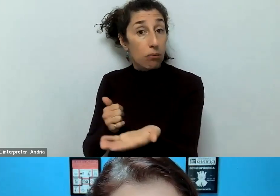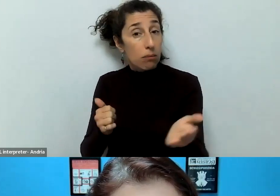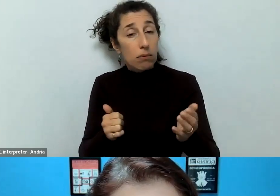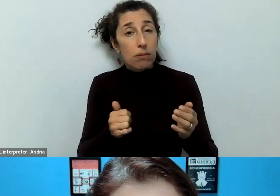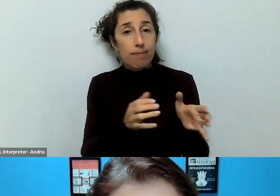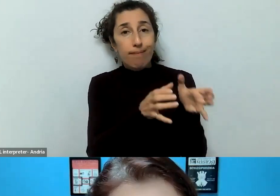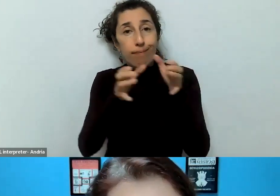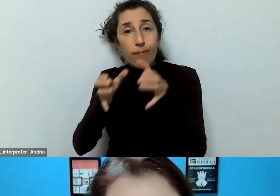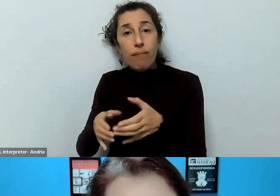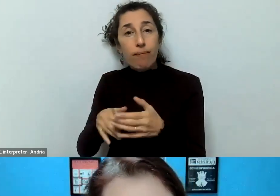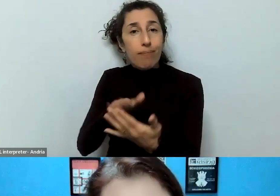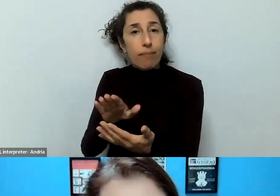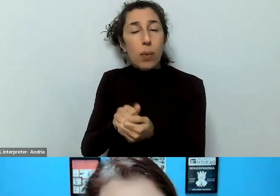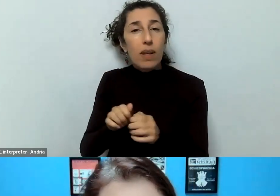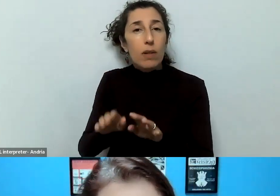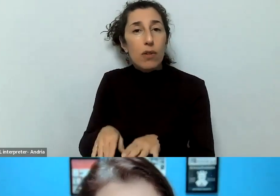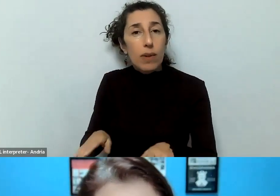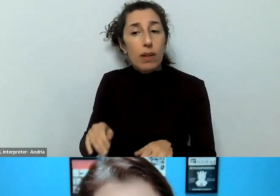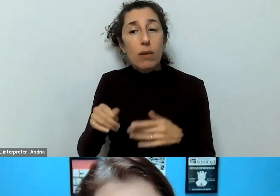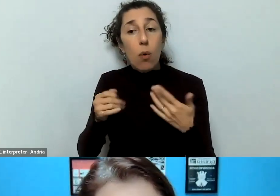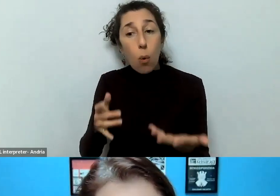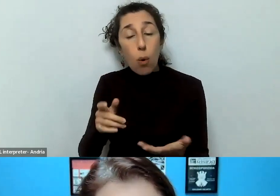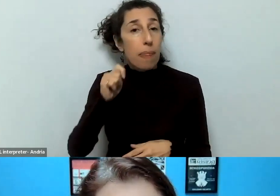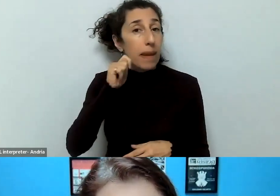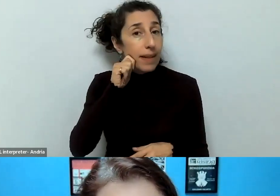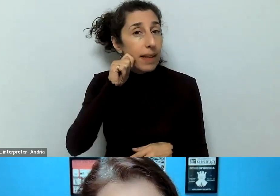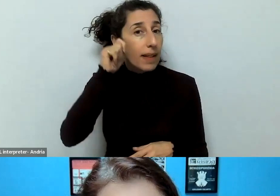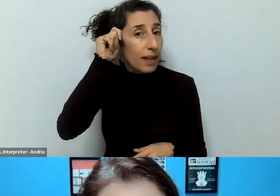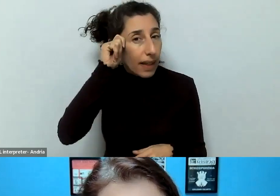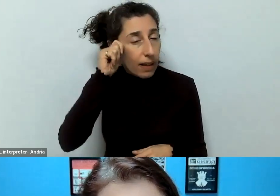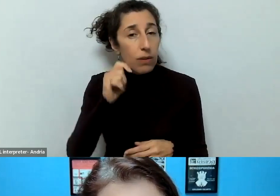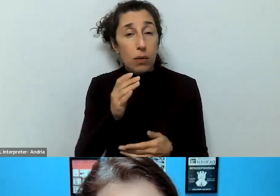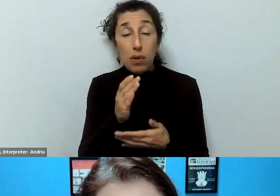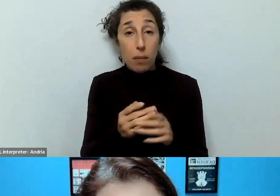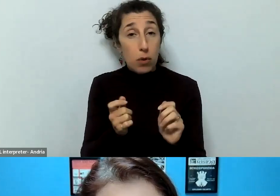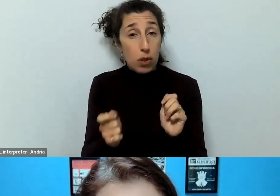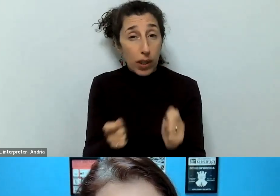¿Haz cambios con ese modelo cuando estás tratando con adolescentes?